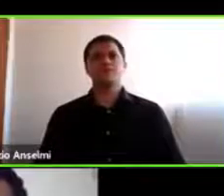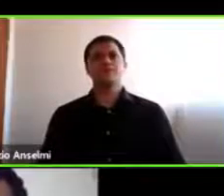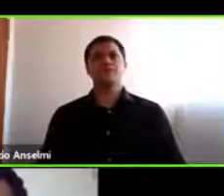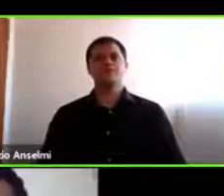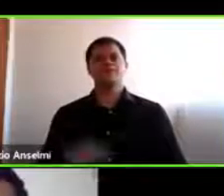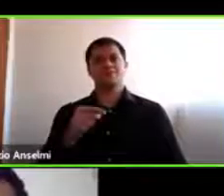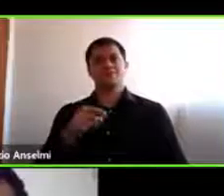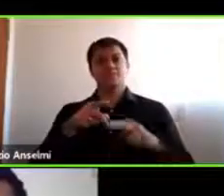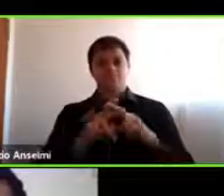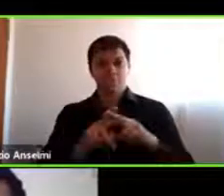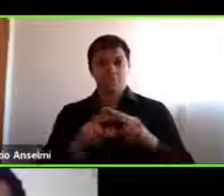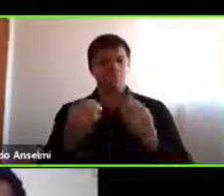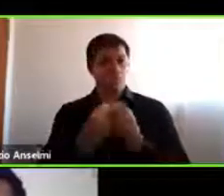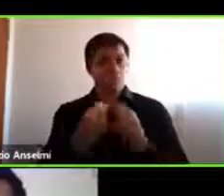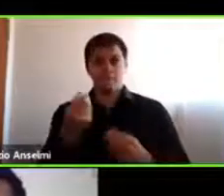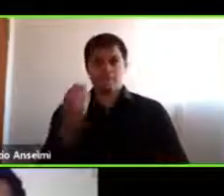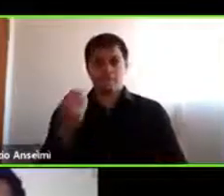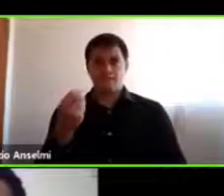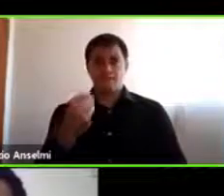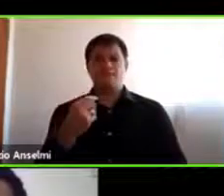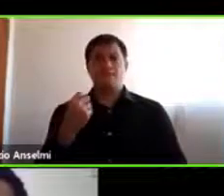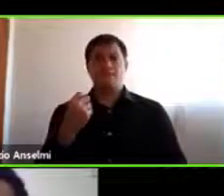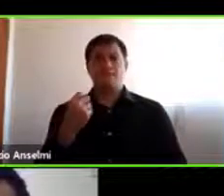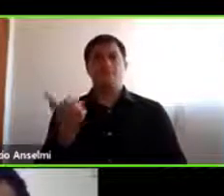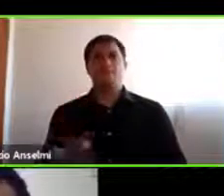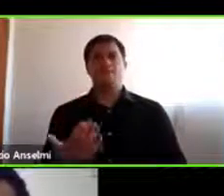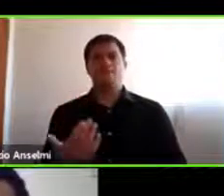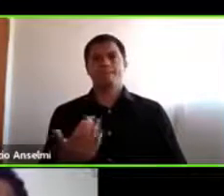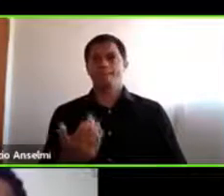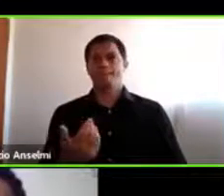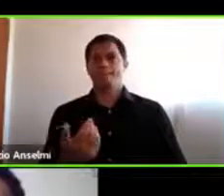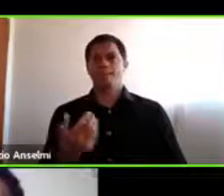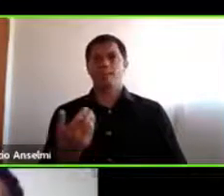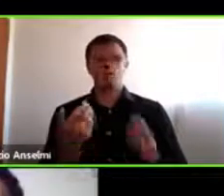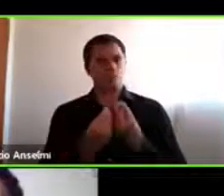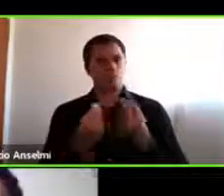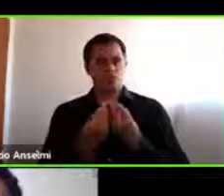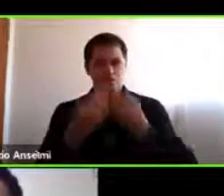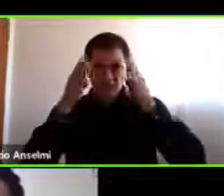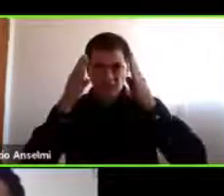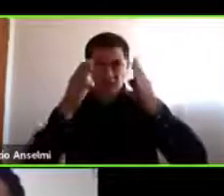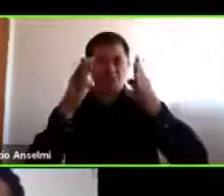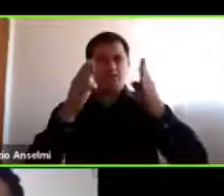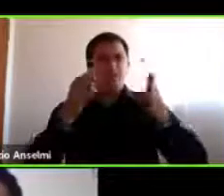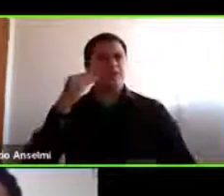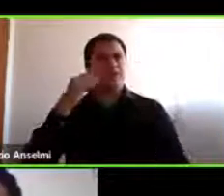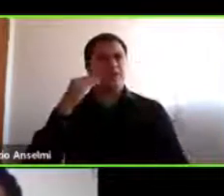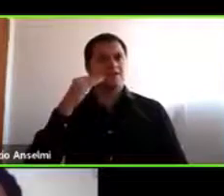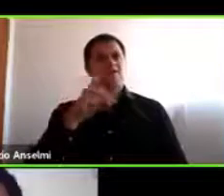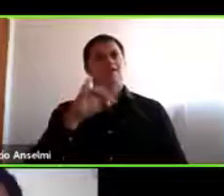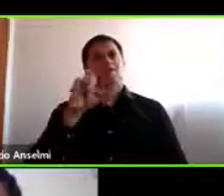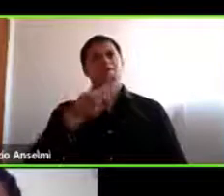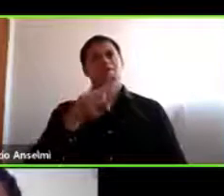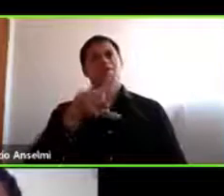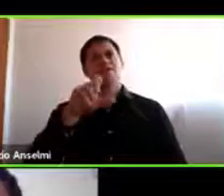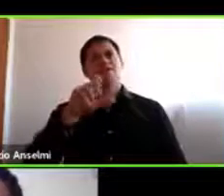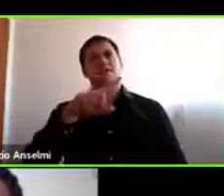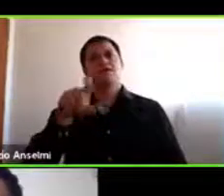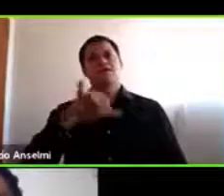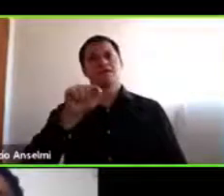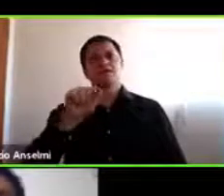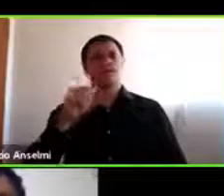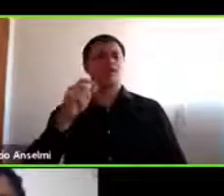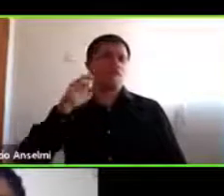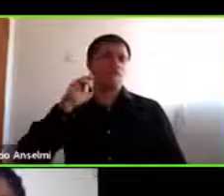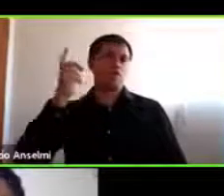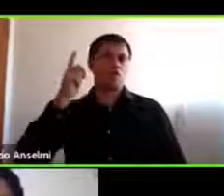es efectiva y está en verdad está muy orientada hacia niños con dislexia tanto estos niños con esta dislexia fonológica